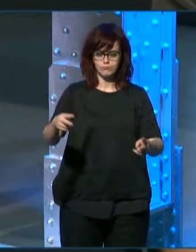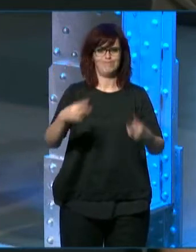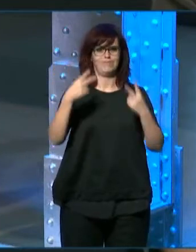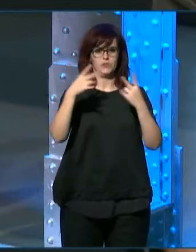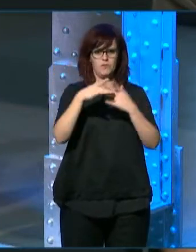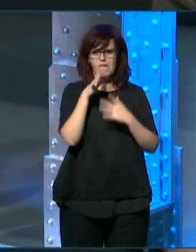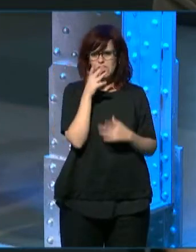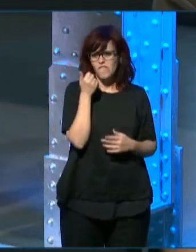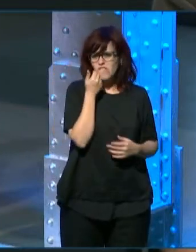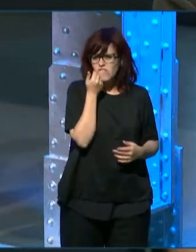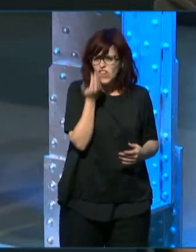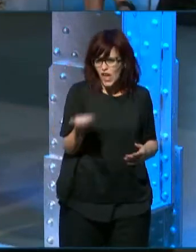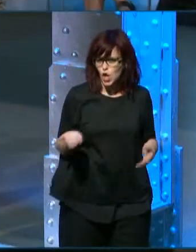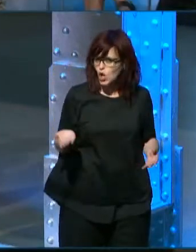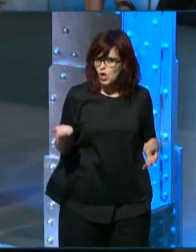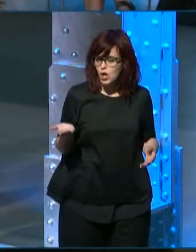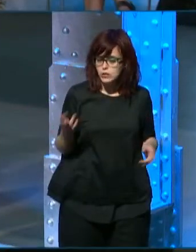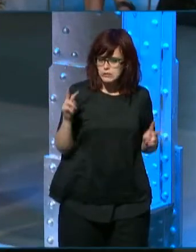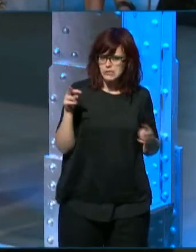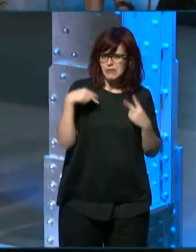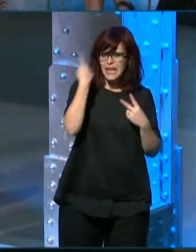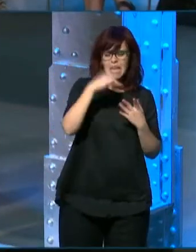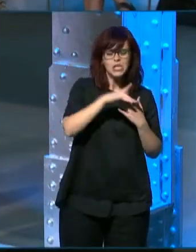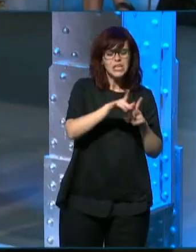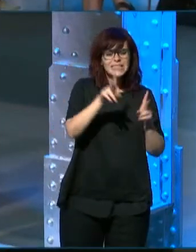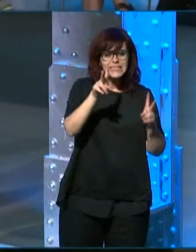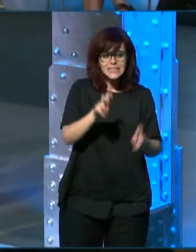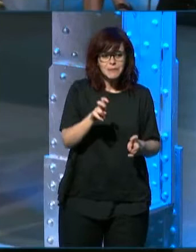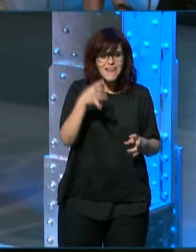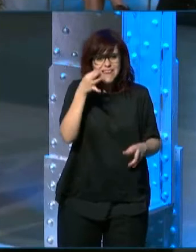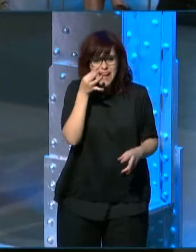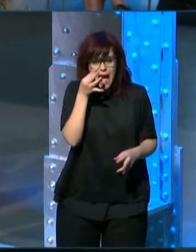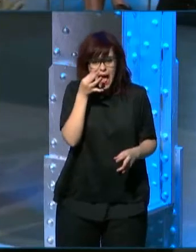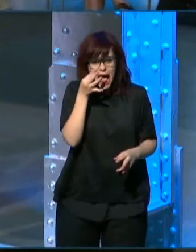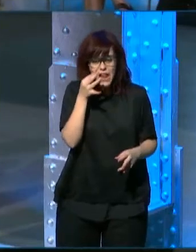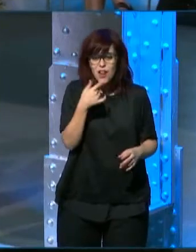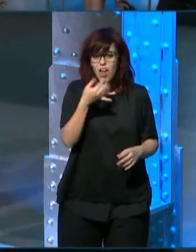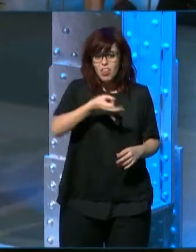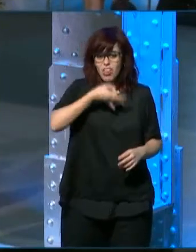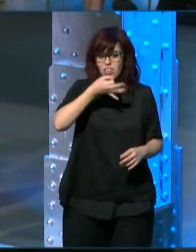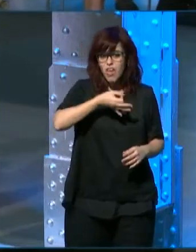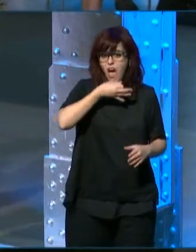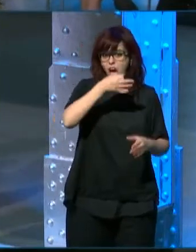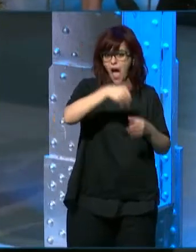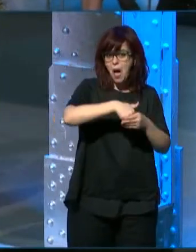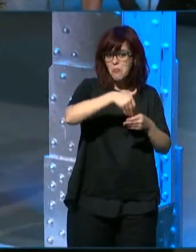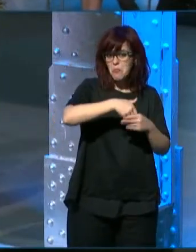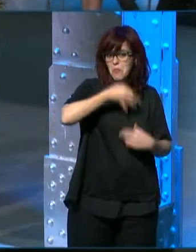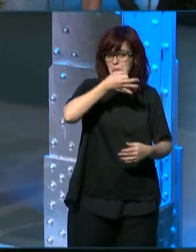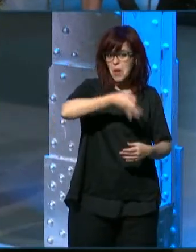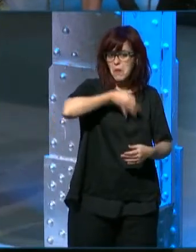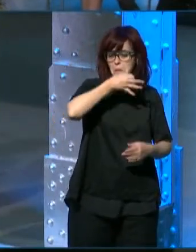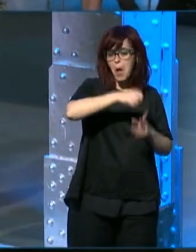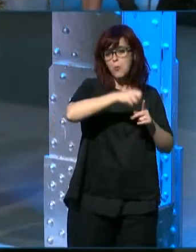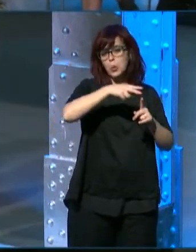era feísimos. O sea, no nos importaba a ninguno en realidad lo que estábamos diciendo, no nos importaba nuestra